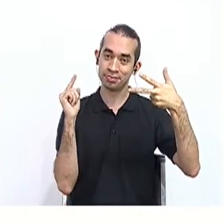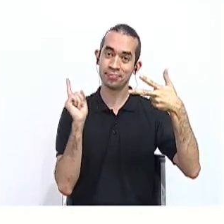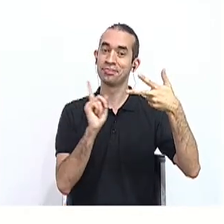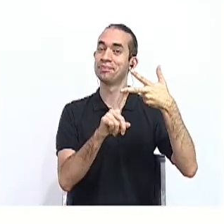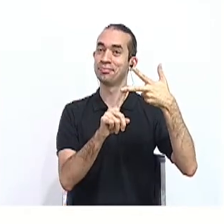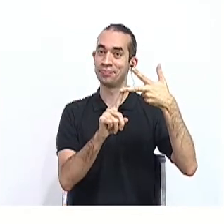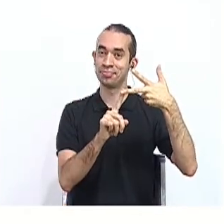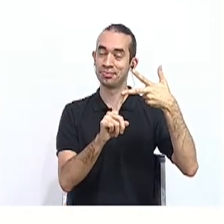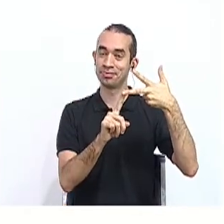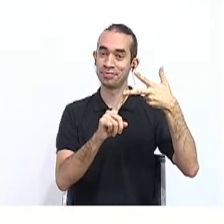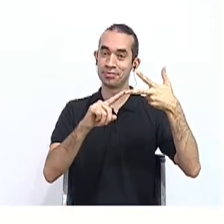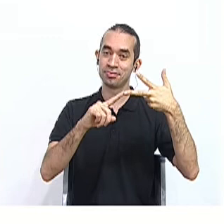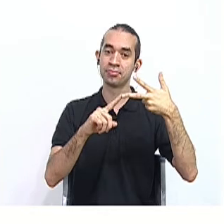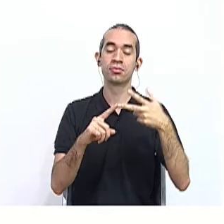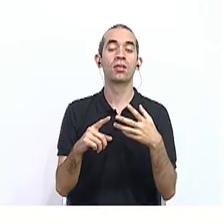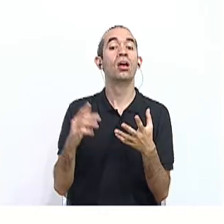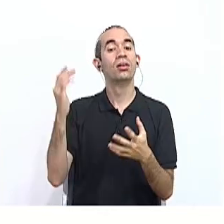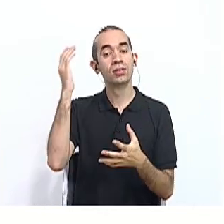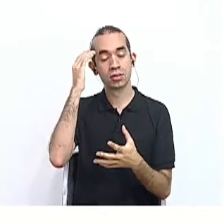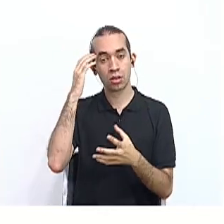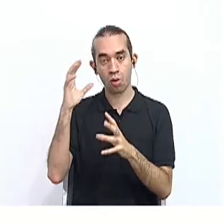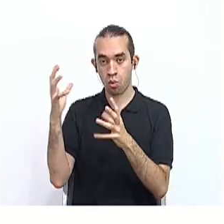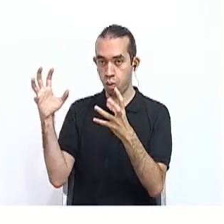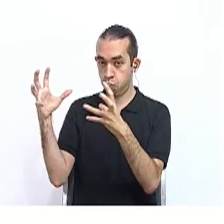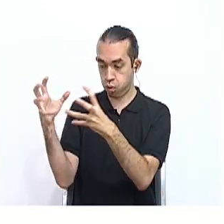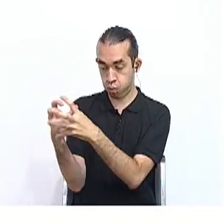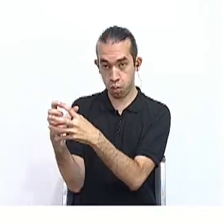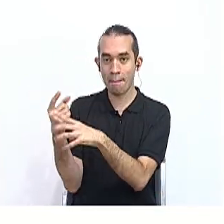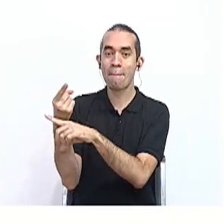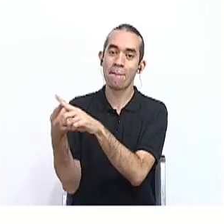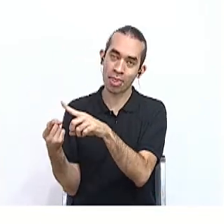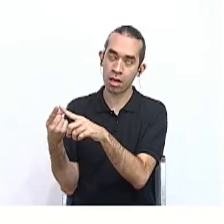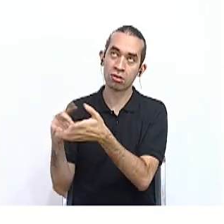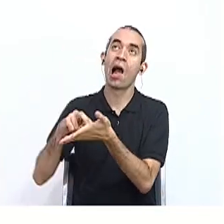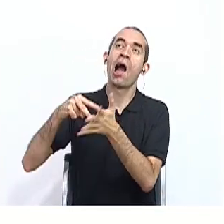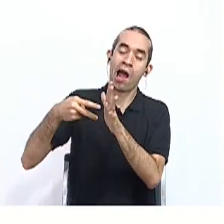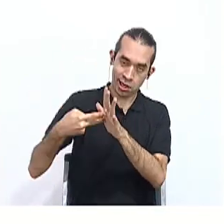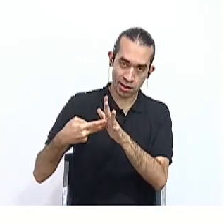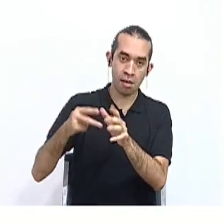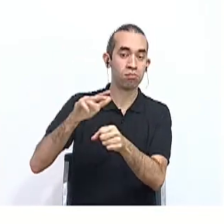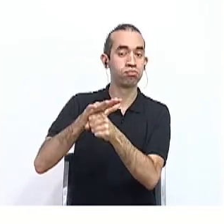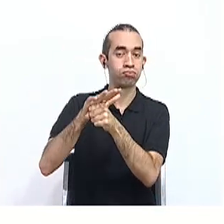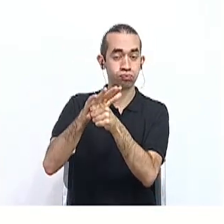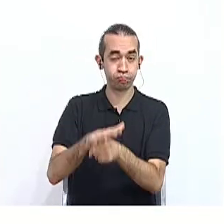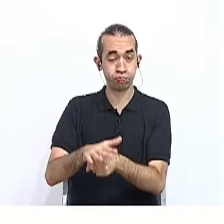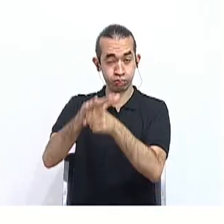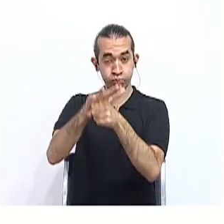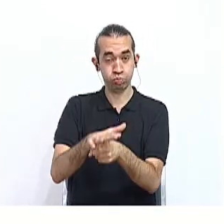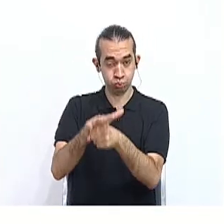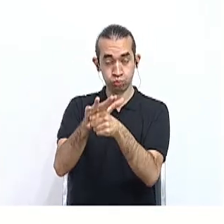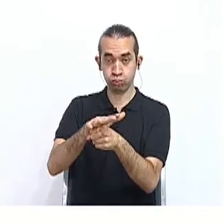C. El volumen se reduce a la mitad, pero entonces la nueva